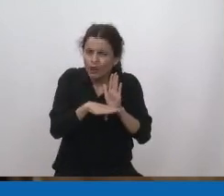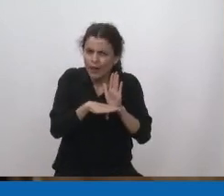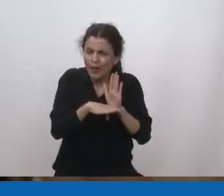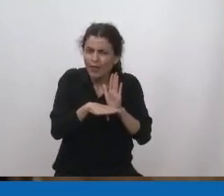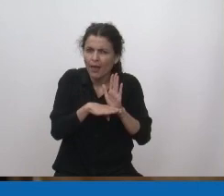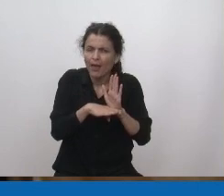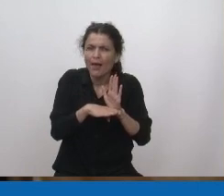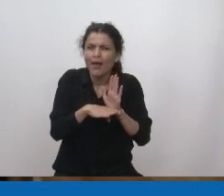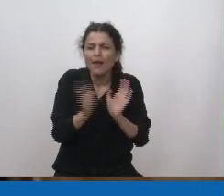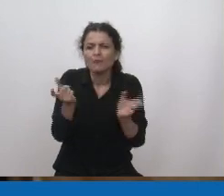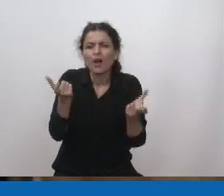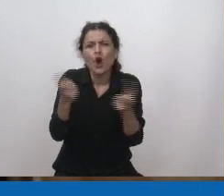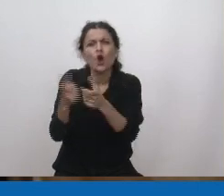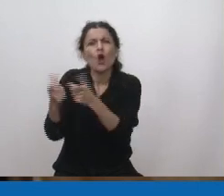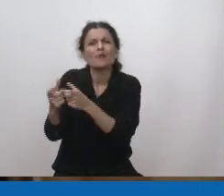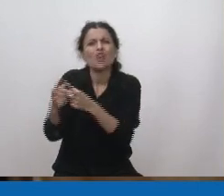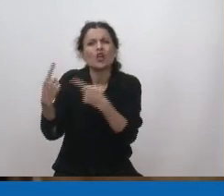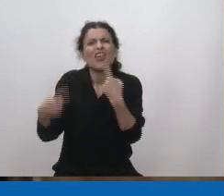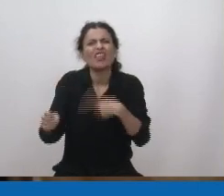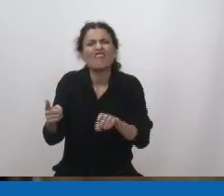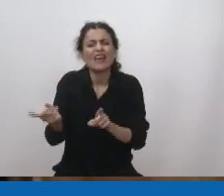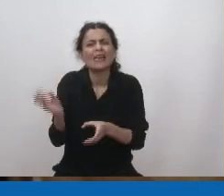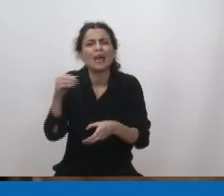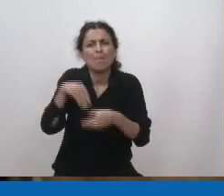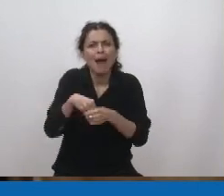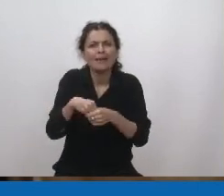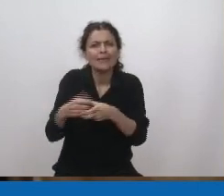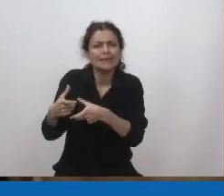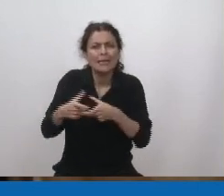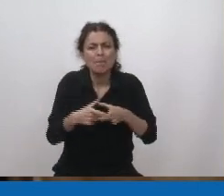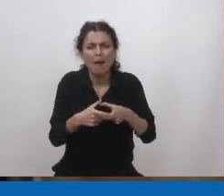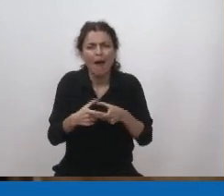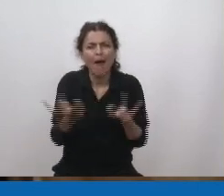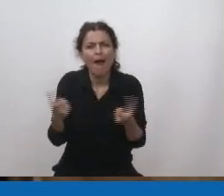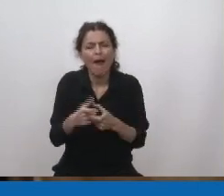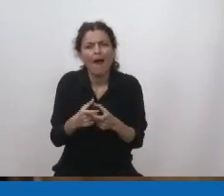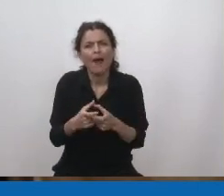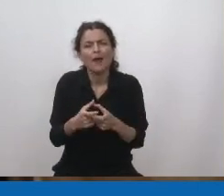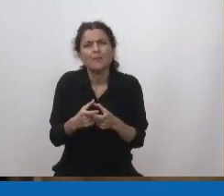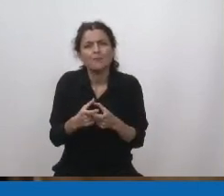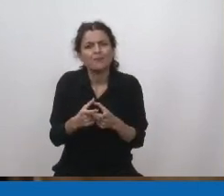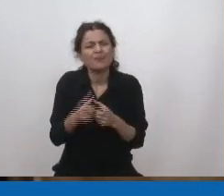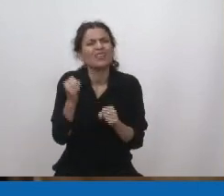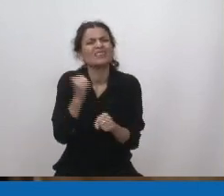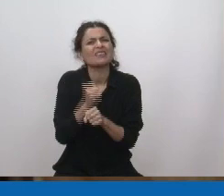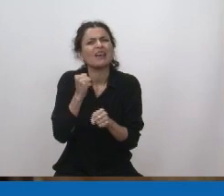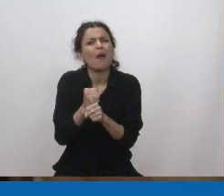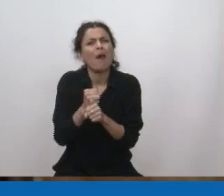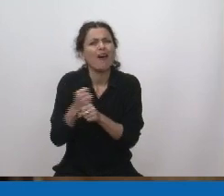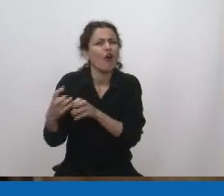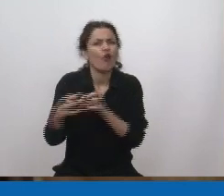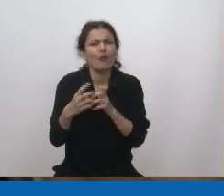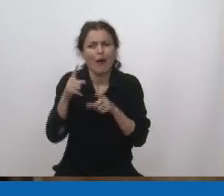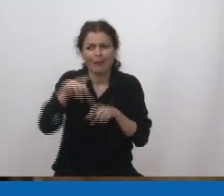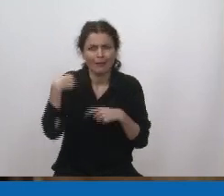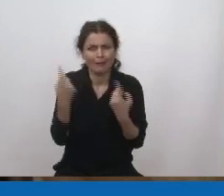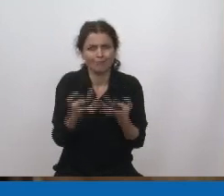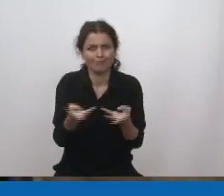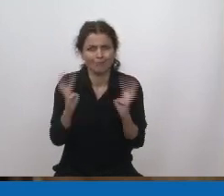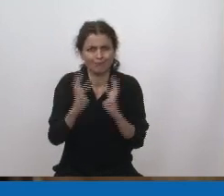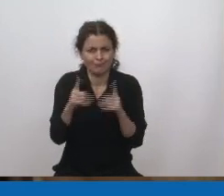de las distintas comisiones y necesitan la participación del trabajo parlamentario,